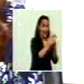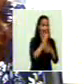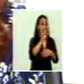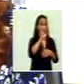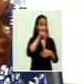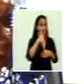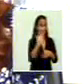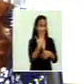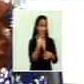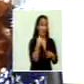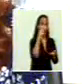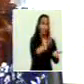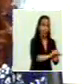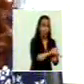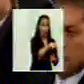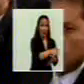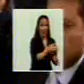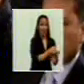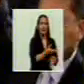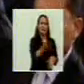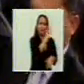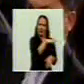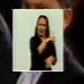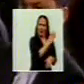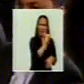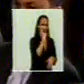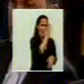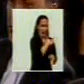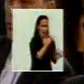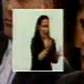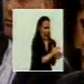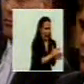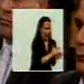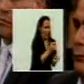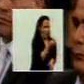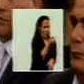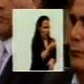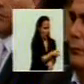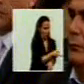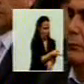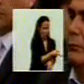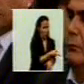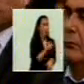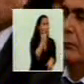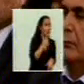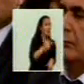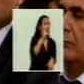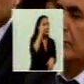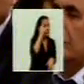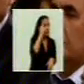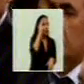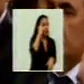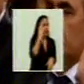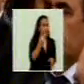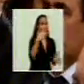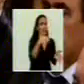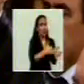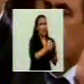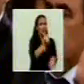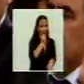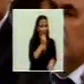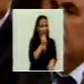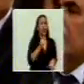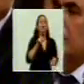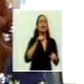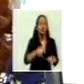sustancialmente reducido, que eran exactamente 1.992 millones de pesos. Sí,